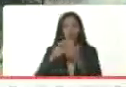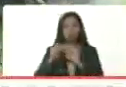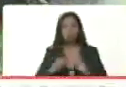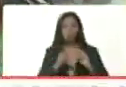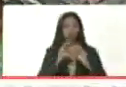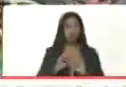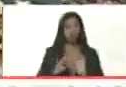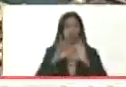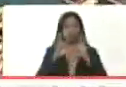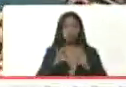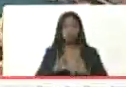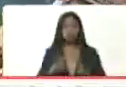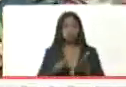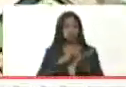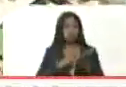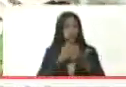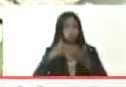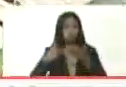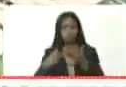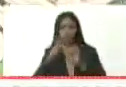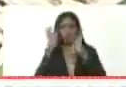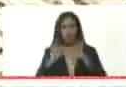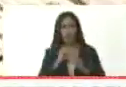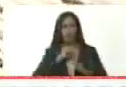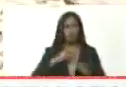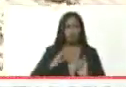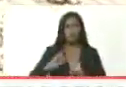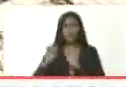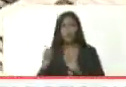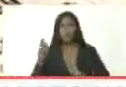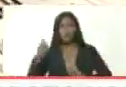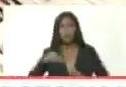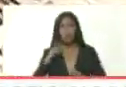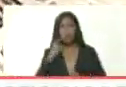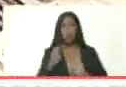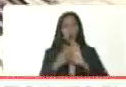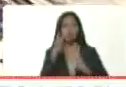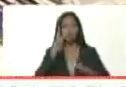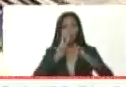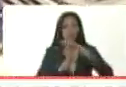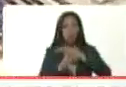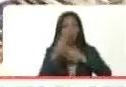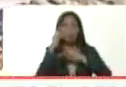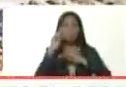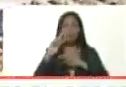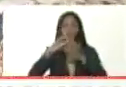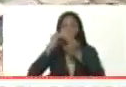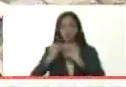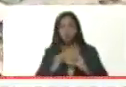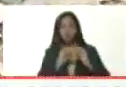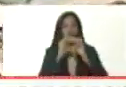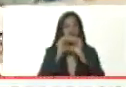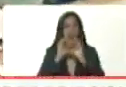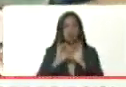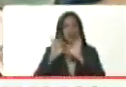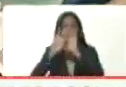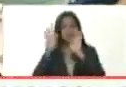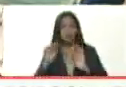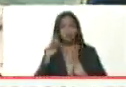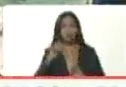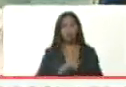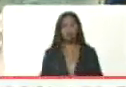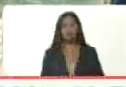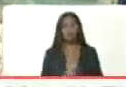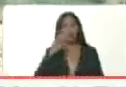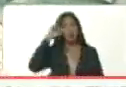la emite es muy importante tenemos que siempre nosotros tener la visión del mantenimiento la reparación acuérdense que hemos